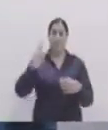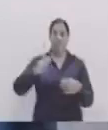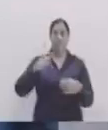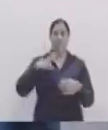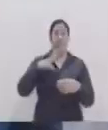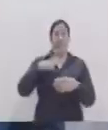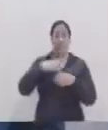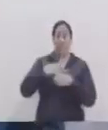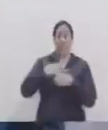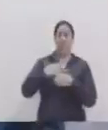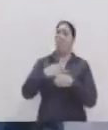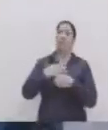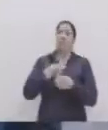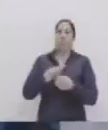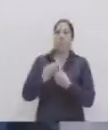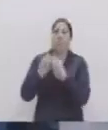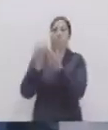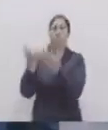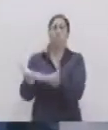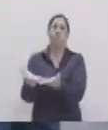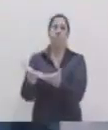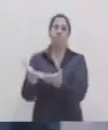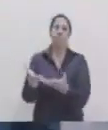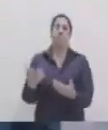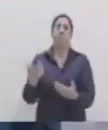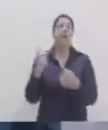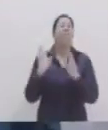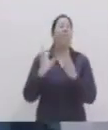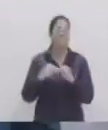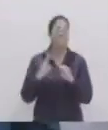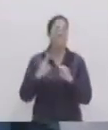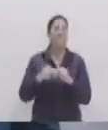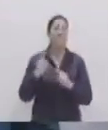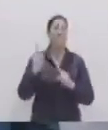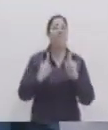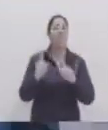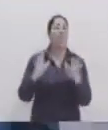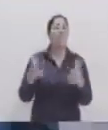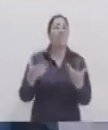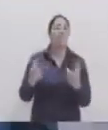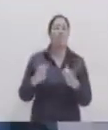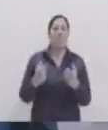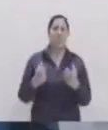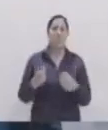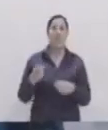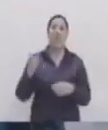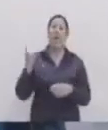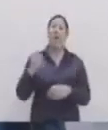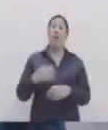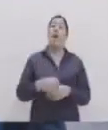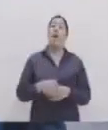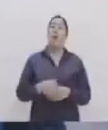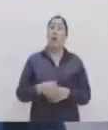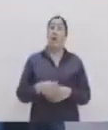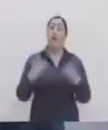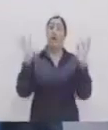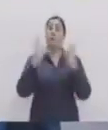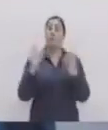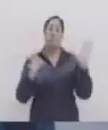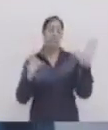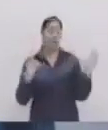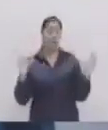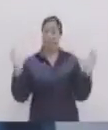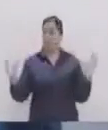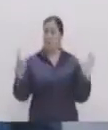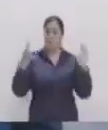regalar. O lo voy a prestar, dependiendo de cuál sea la condición del electrón. Y así vamos a formar compuestos.